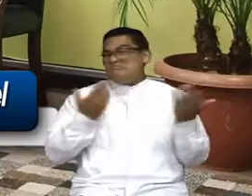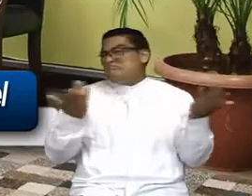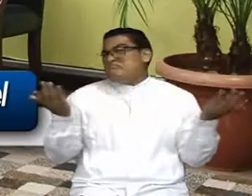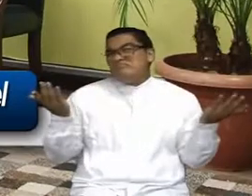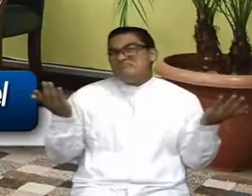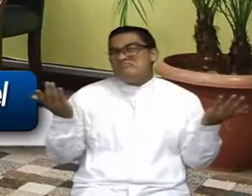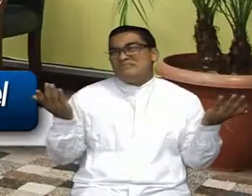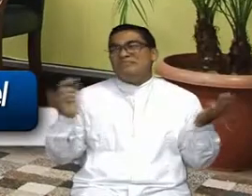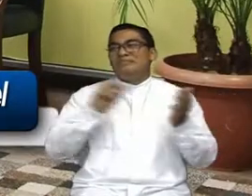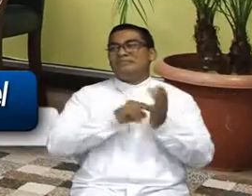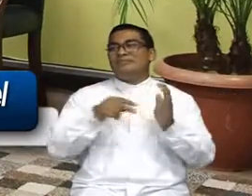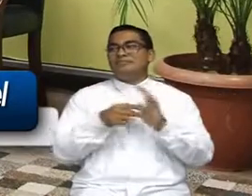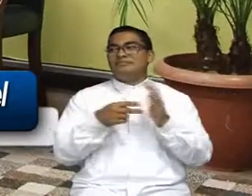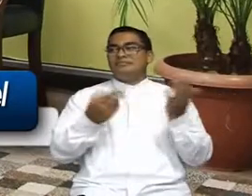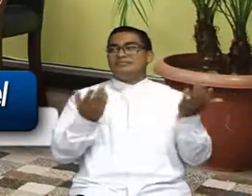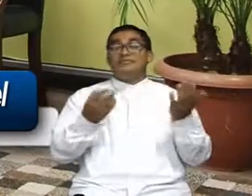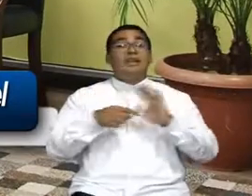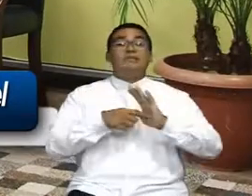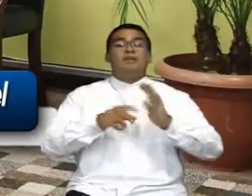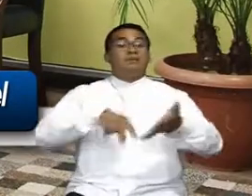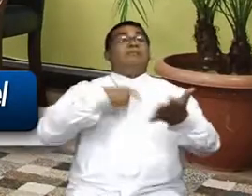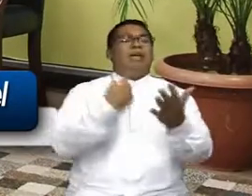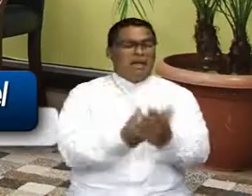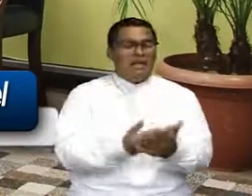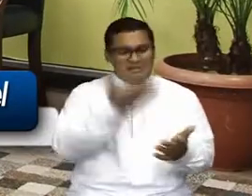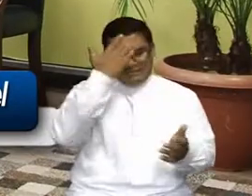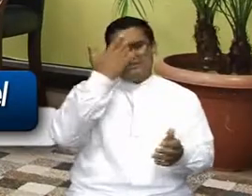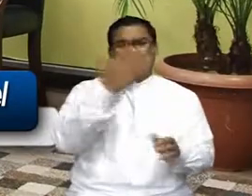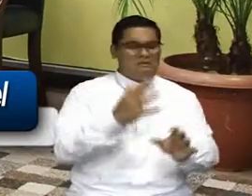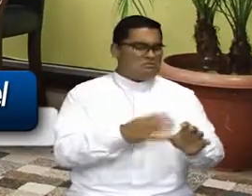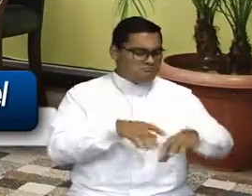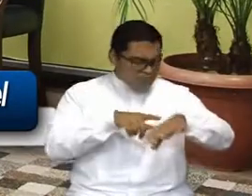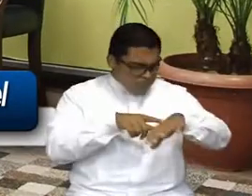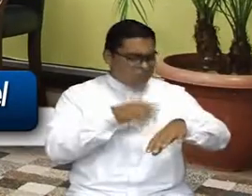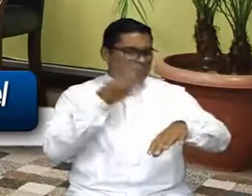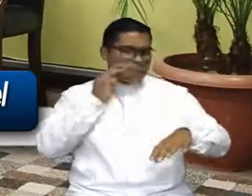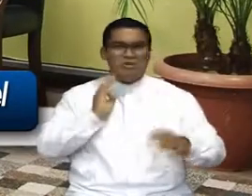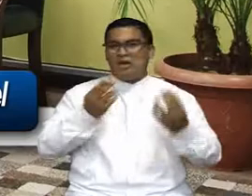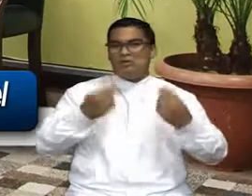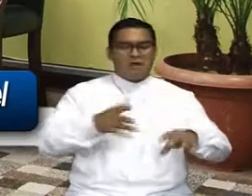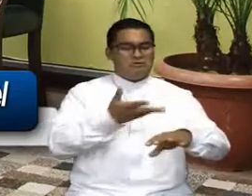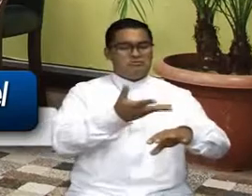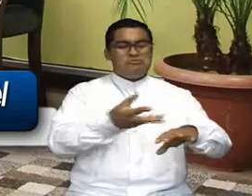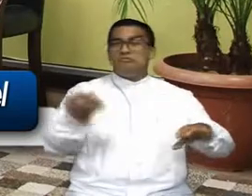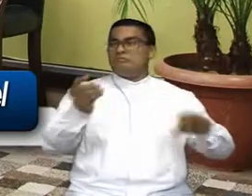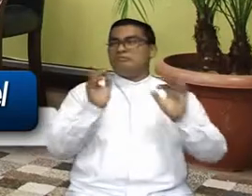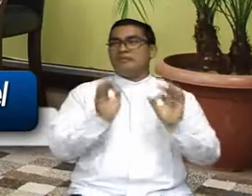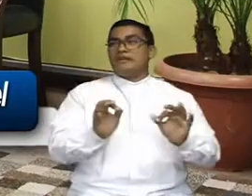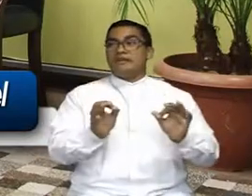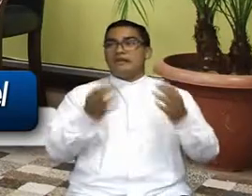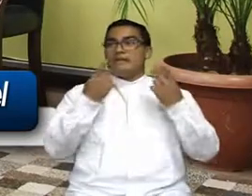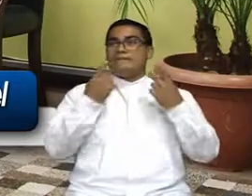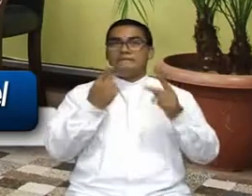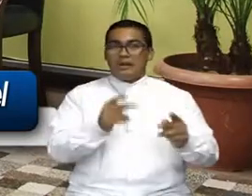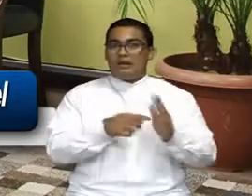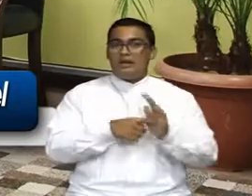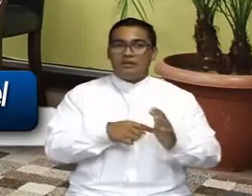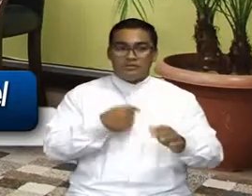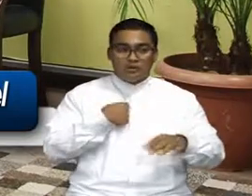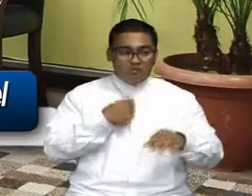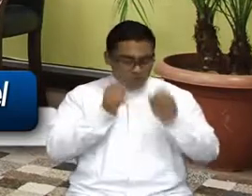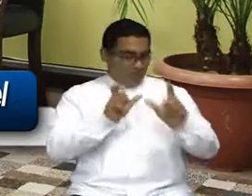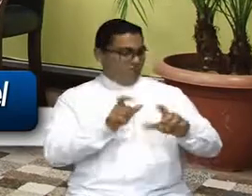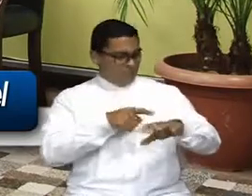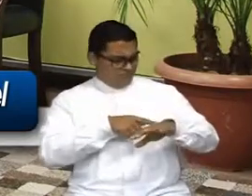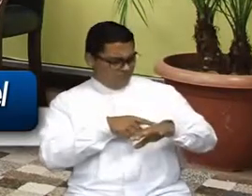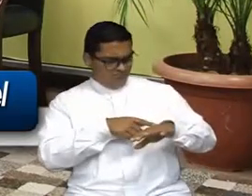principalmente trauma, ¿verdad? Que no es por trauma, yo tengo miles de causas, es muy inespecífica. Nosotros tenemos que estudiar completo